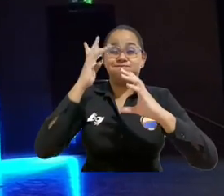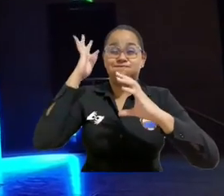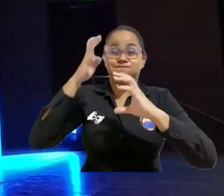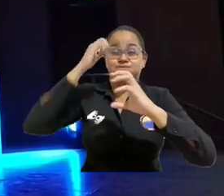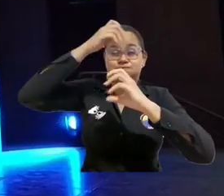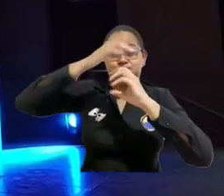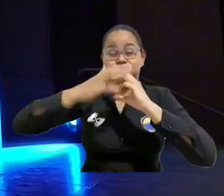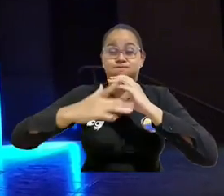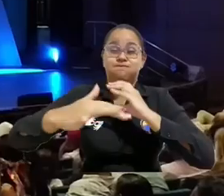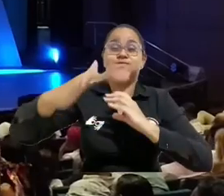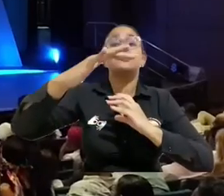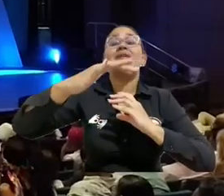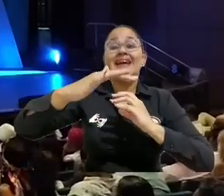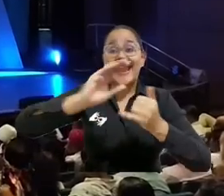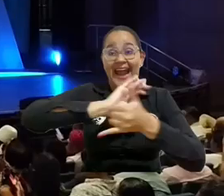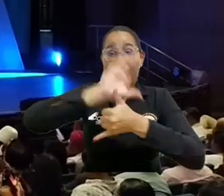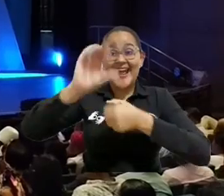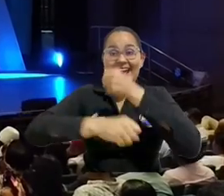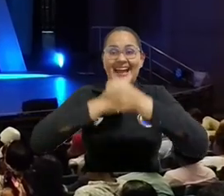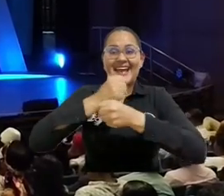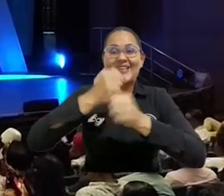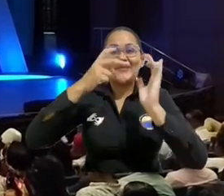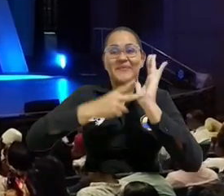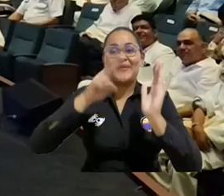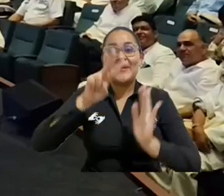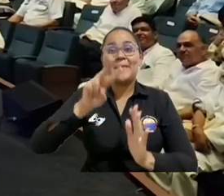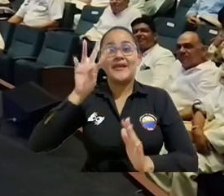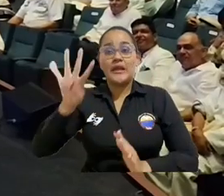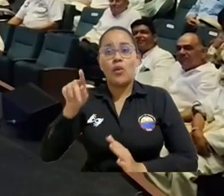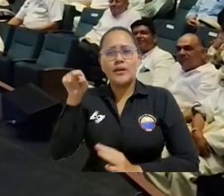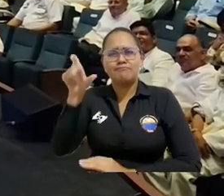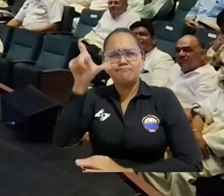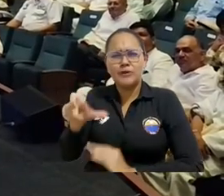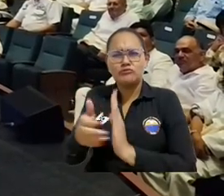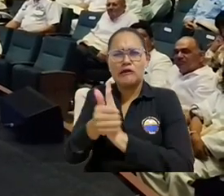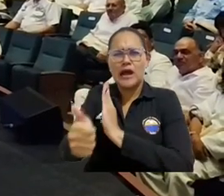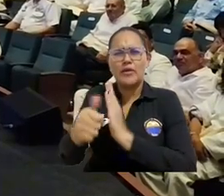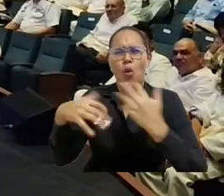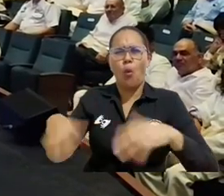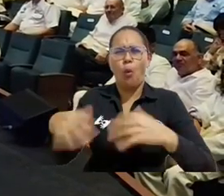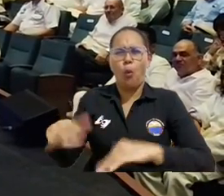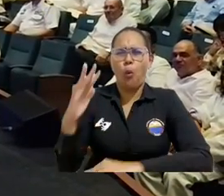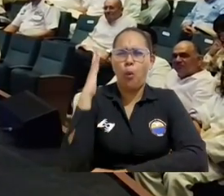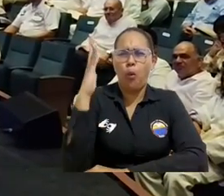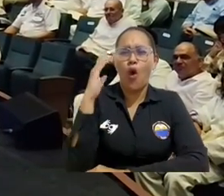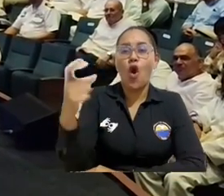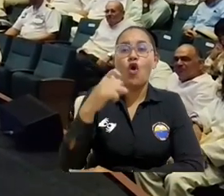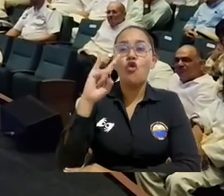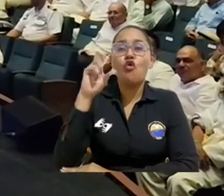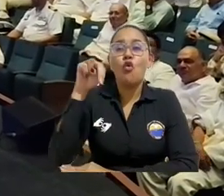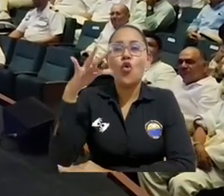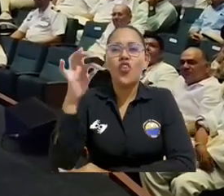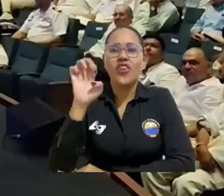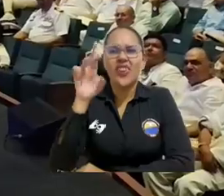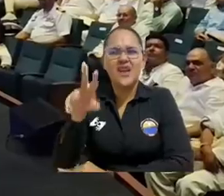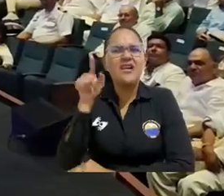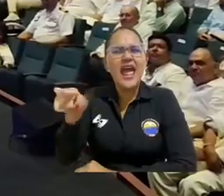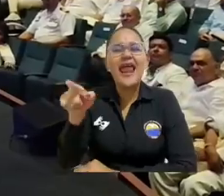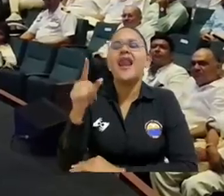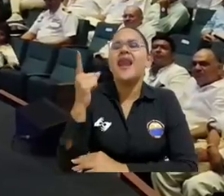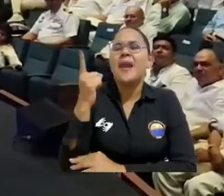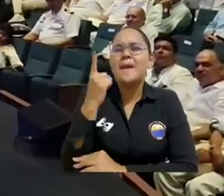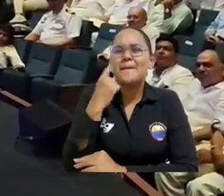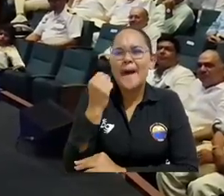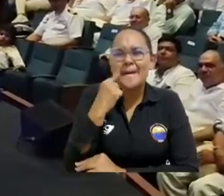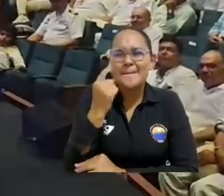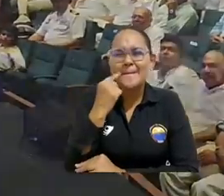En el InnovaZul Caribe 2024 se destacó la presencia de Gunter Pauli. El economista belga, considerado el padre de